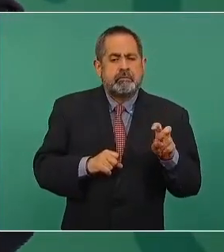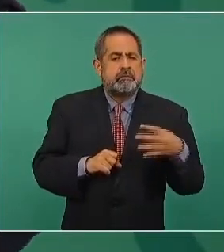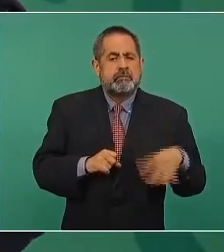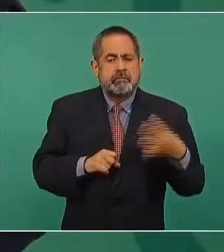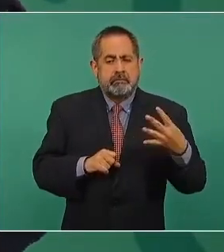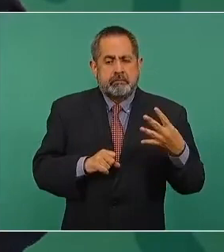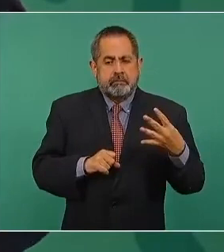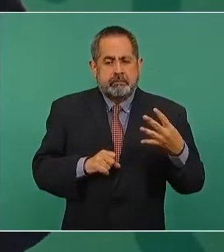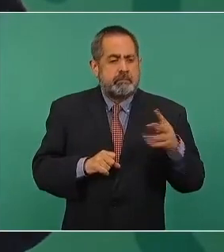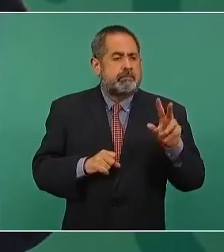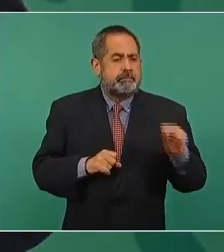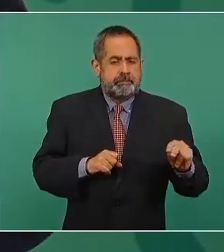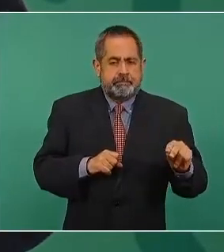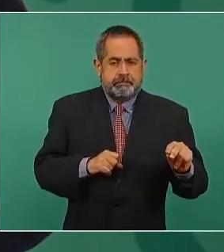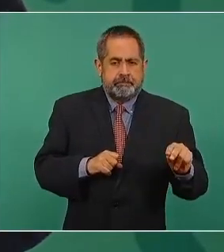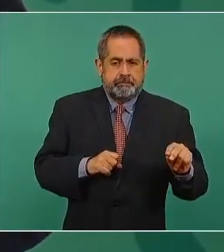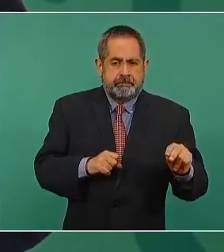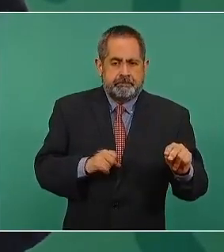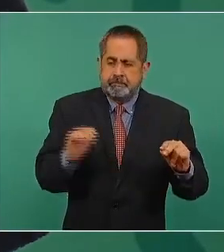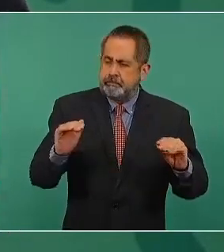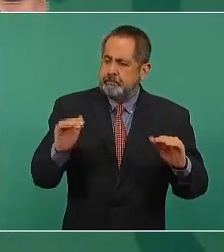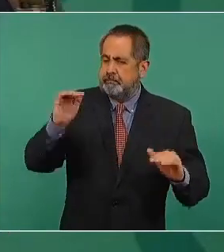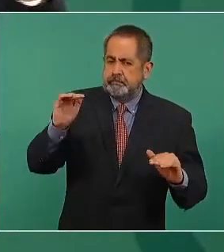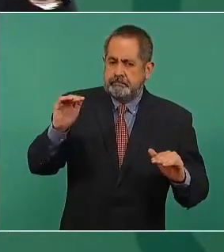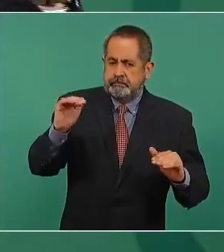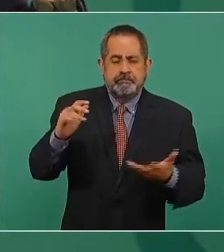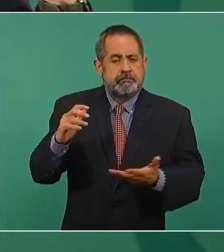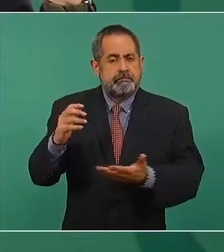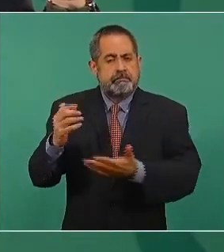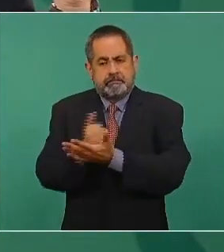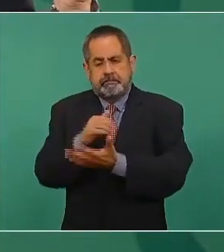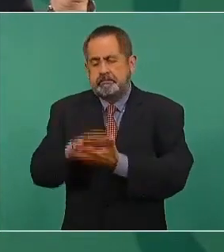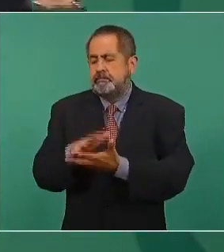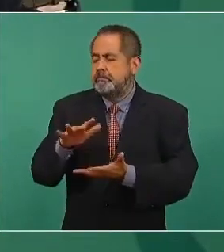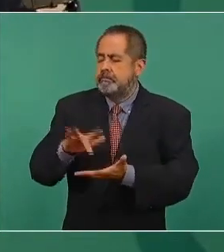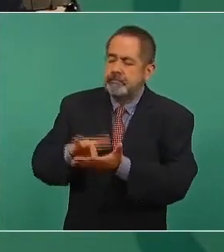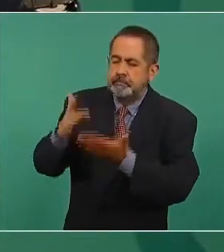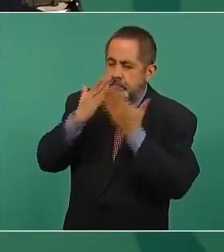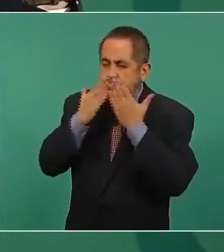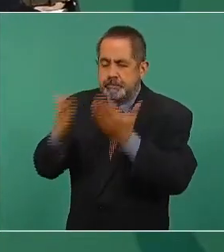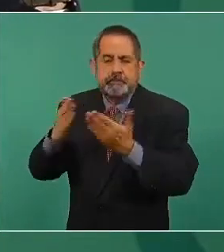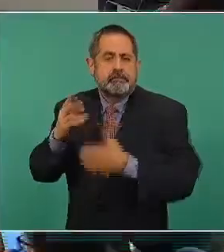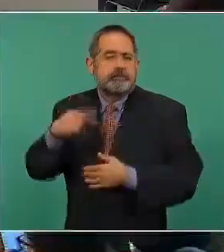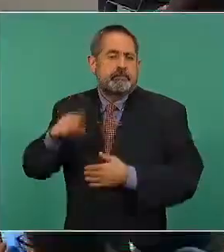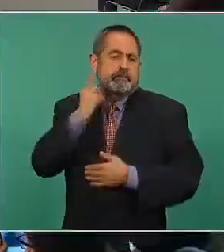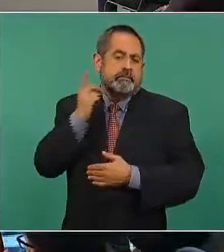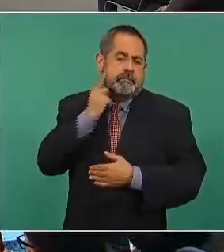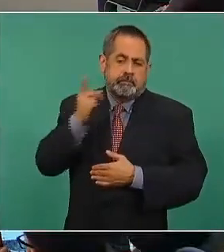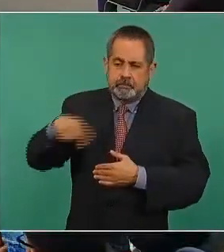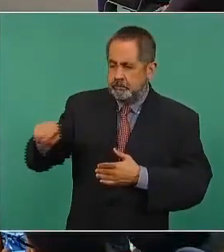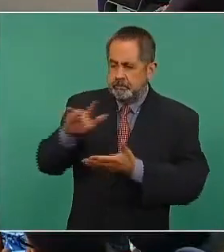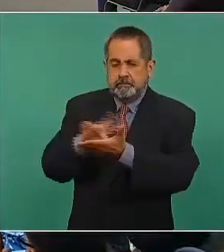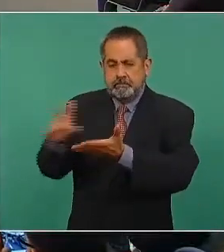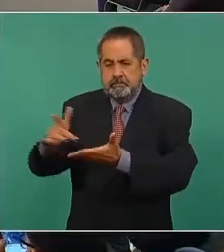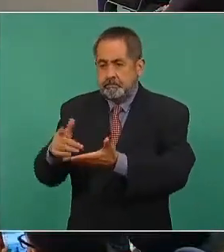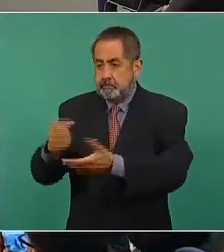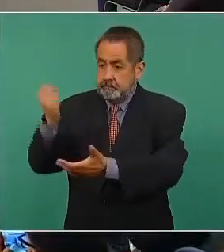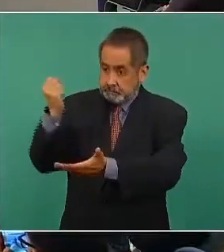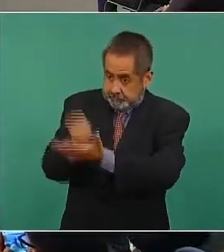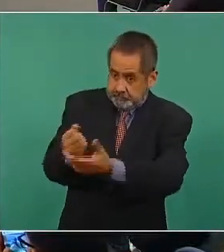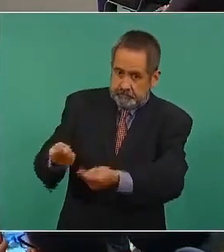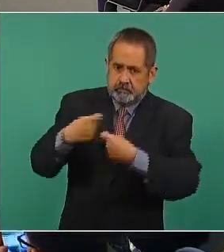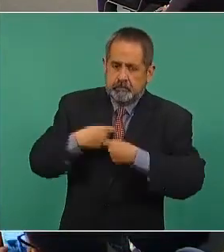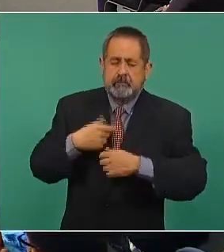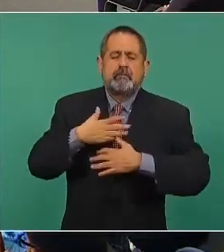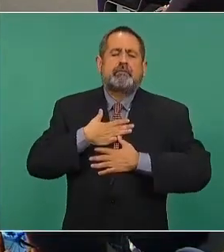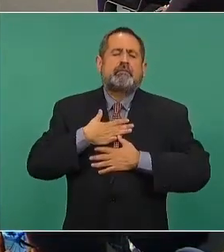214 en contra. Entonces, pues agradecer a los legisladores porque ya nos dan